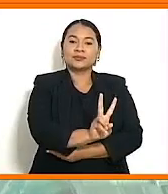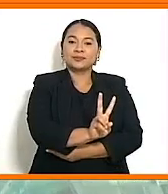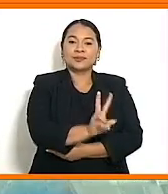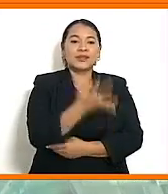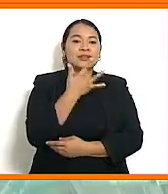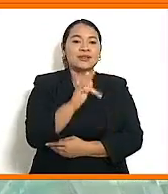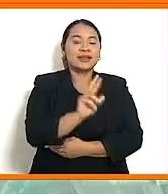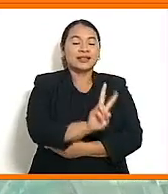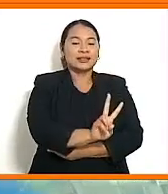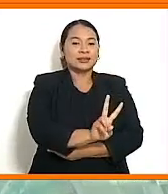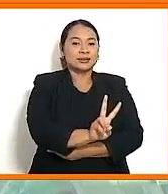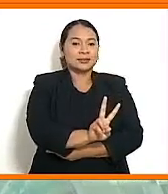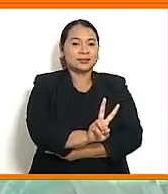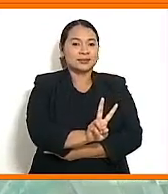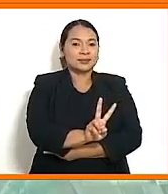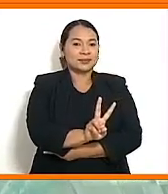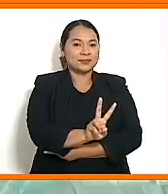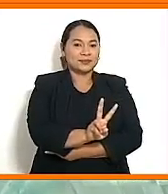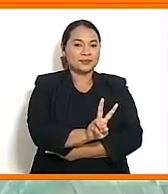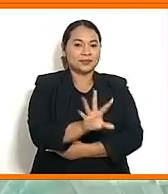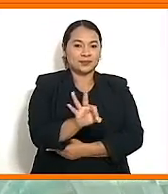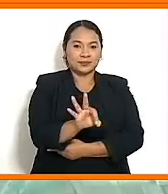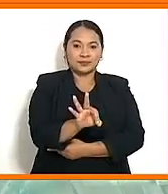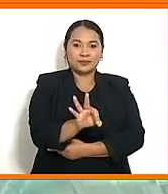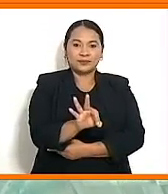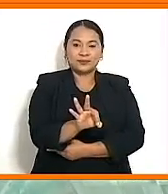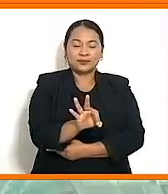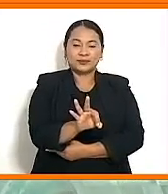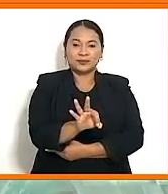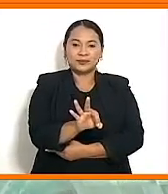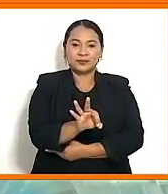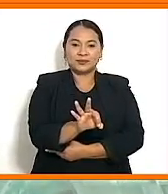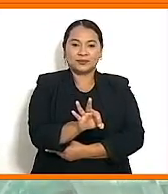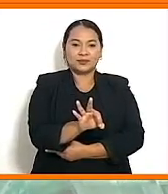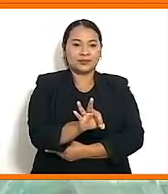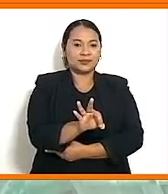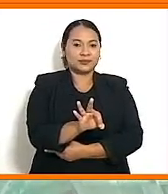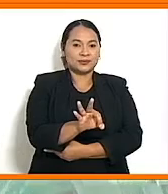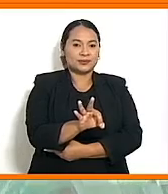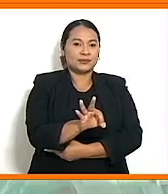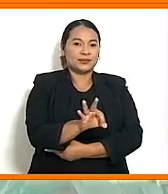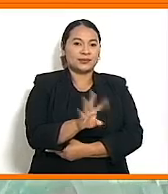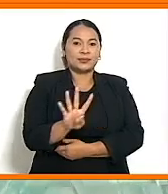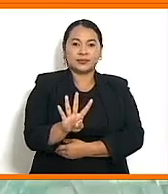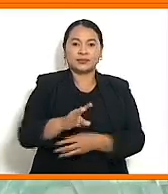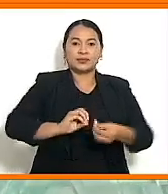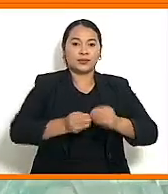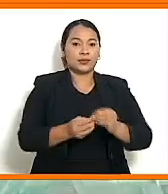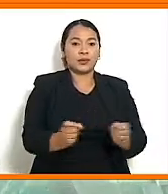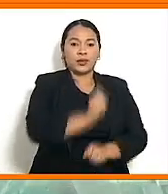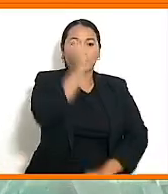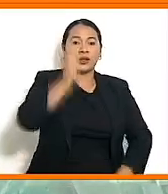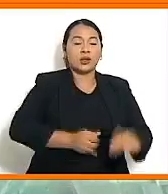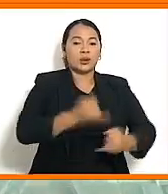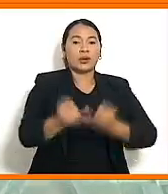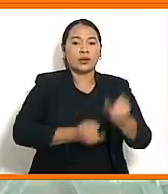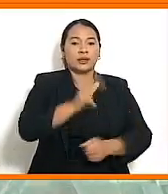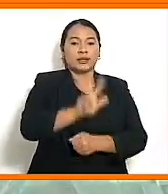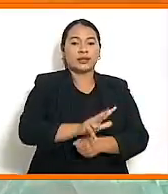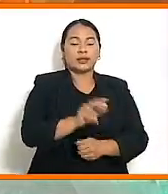a todos porque este es el 9. Tercer dígito ganador en Juga 3 es el 4. Número ganador en Juga 3 es